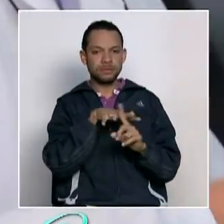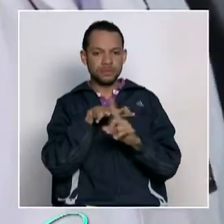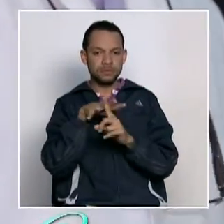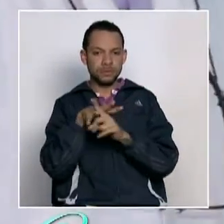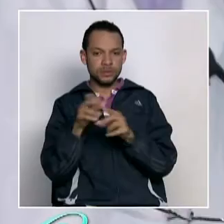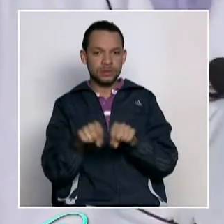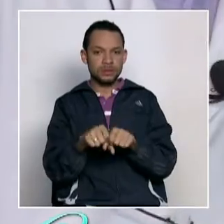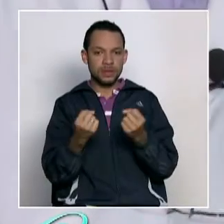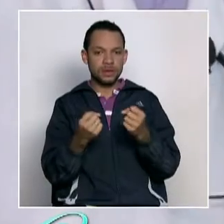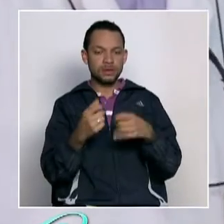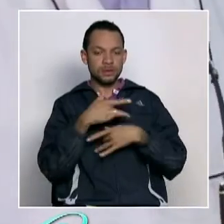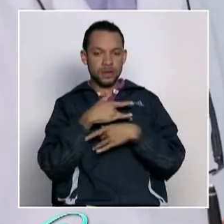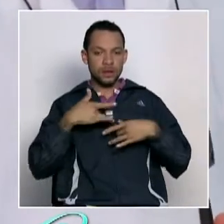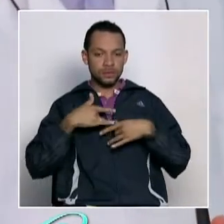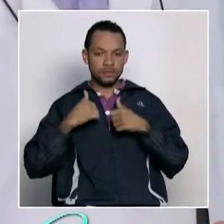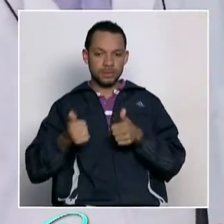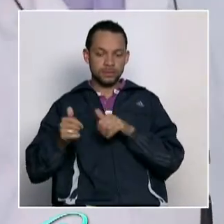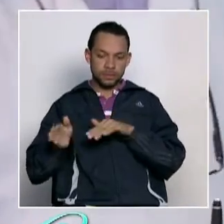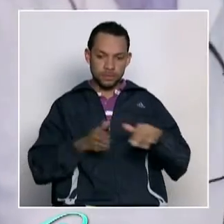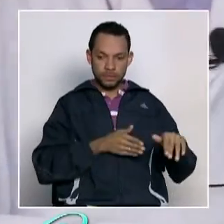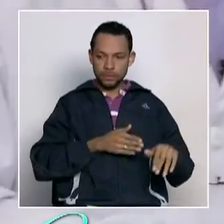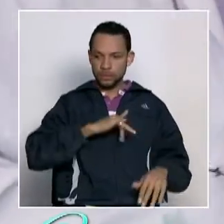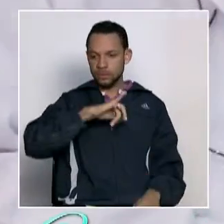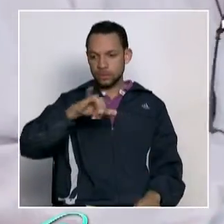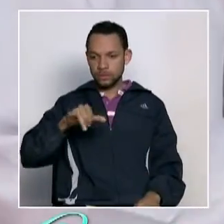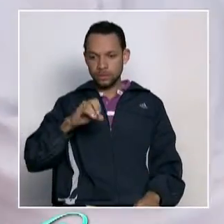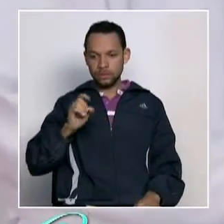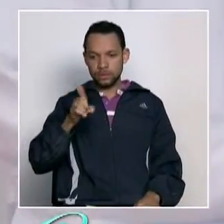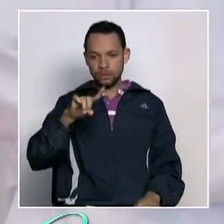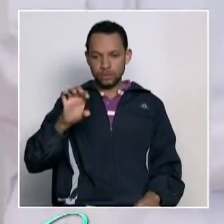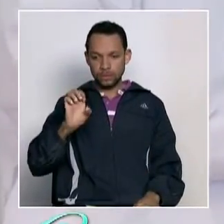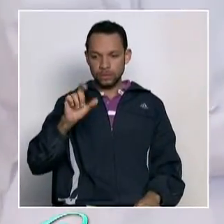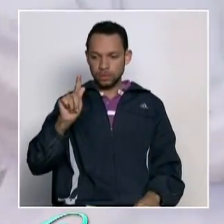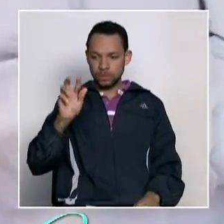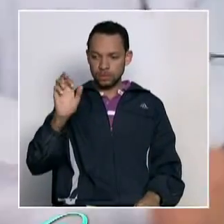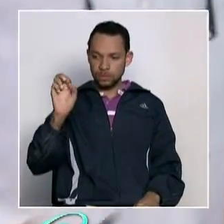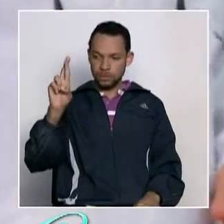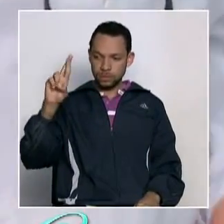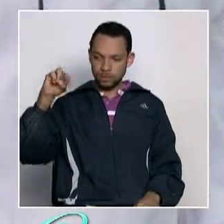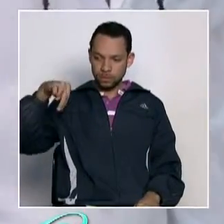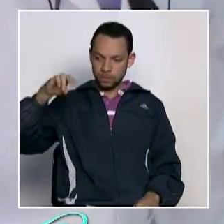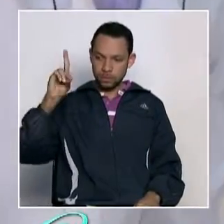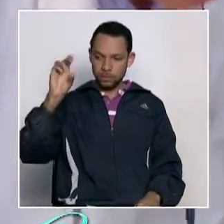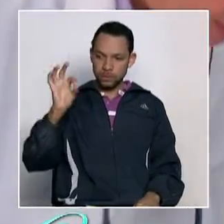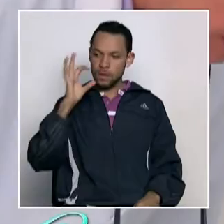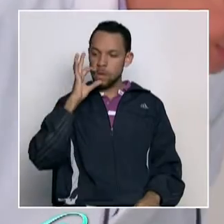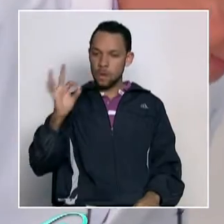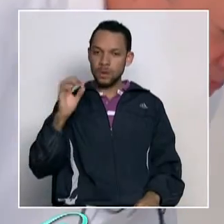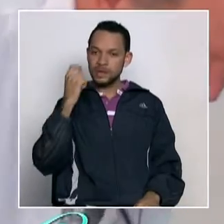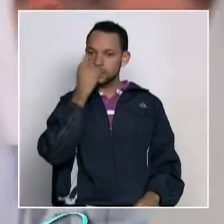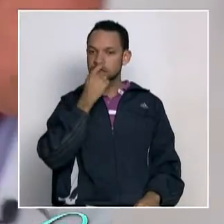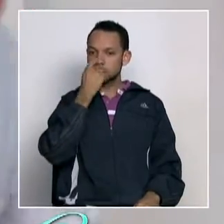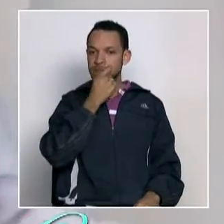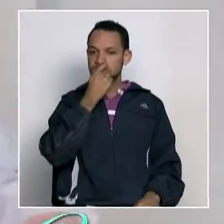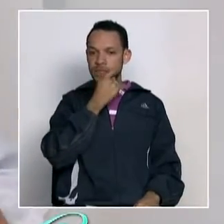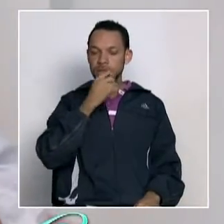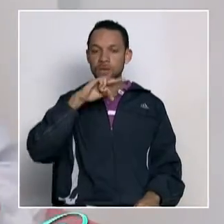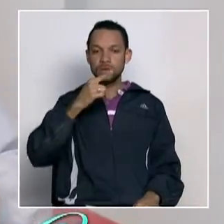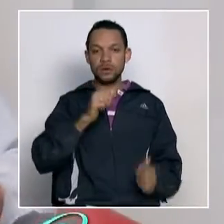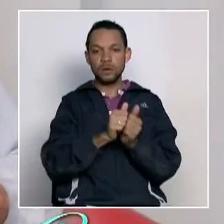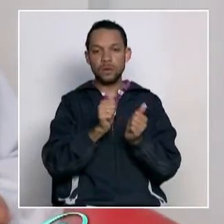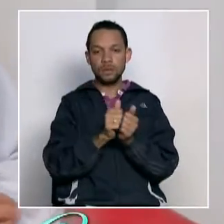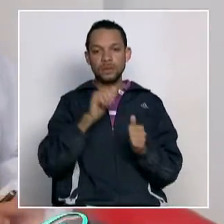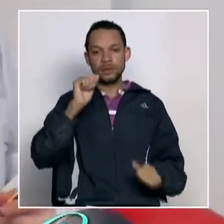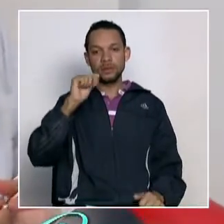odontológica en ese tratamiento médico. El doctor José Fernando García es docente universitario en el campo de la odontología y la doctora Adriana Maya, que